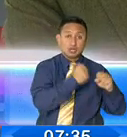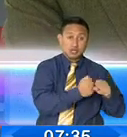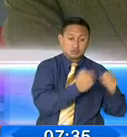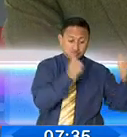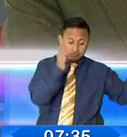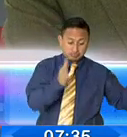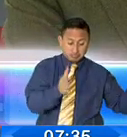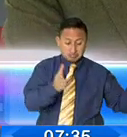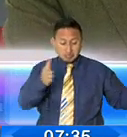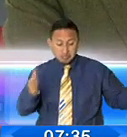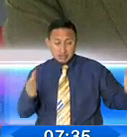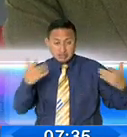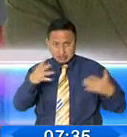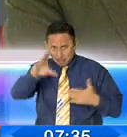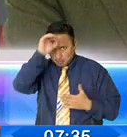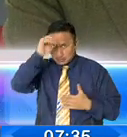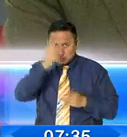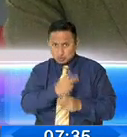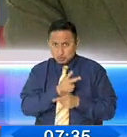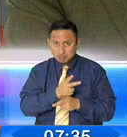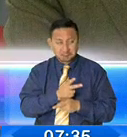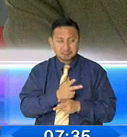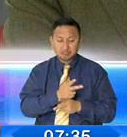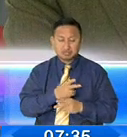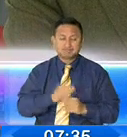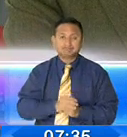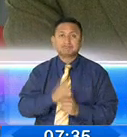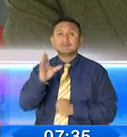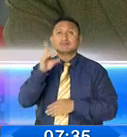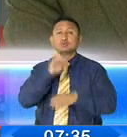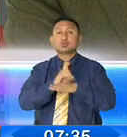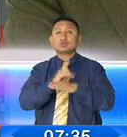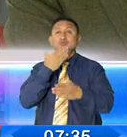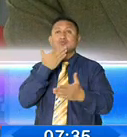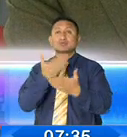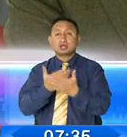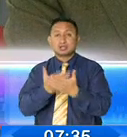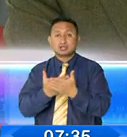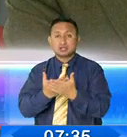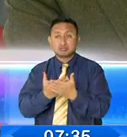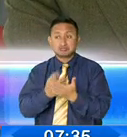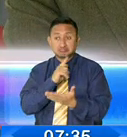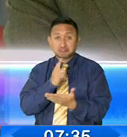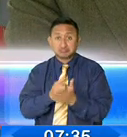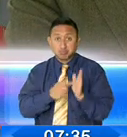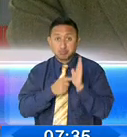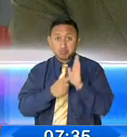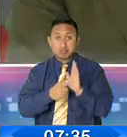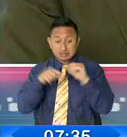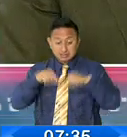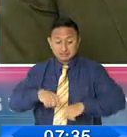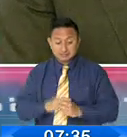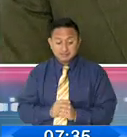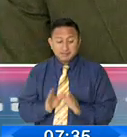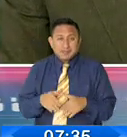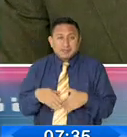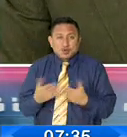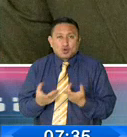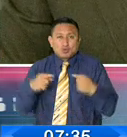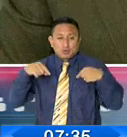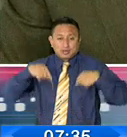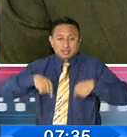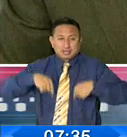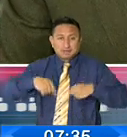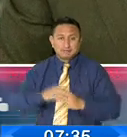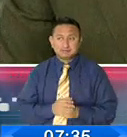hemos aprendido todavía a manejar. Doctor Simancas, gracias por ilustrarnos, darnos la realidad y el panorama en el cual se está viviendo a